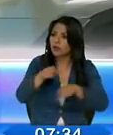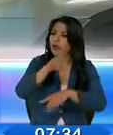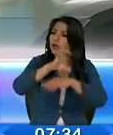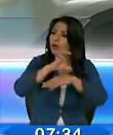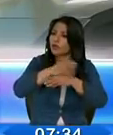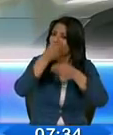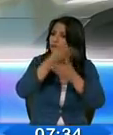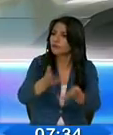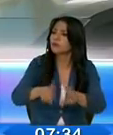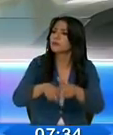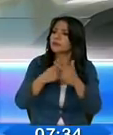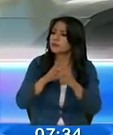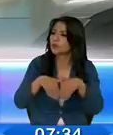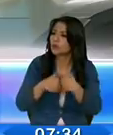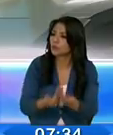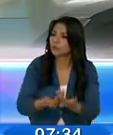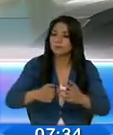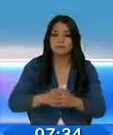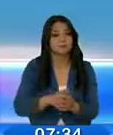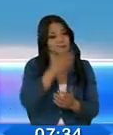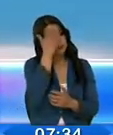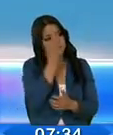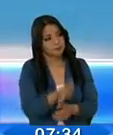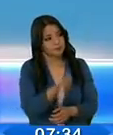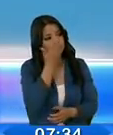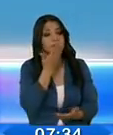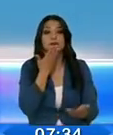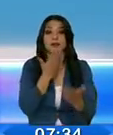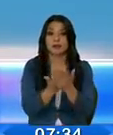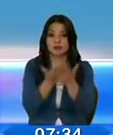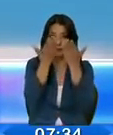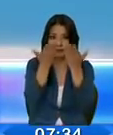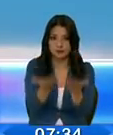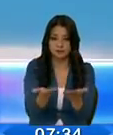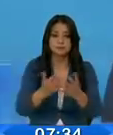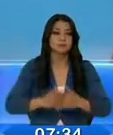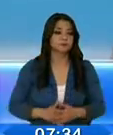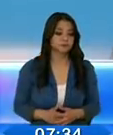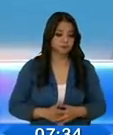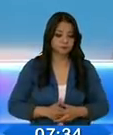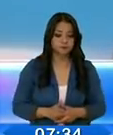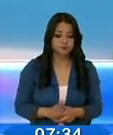el origen de esto. Muchas gracias, Miguel. Buenos días a usted y a su audiencia.